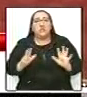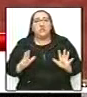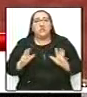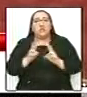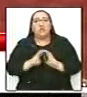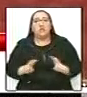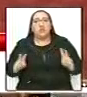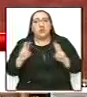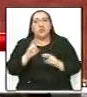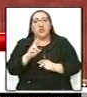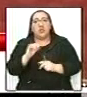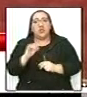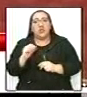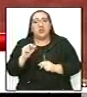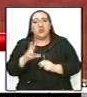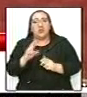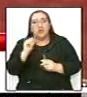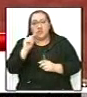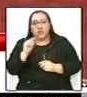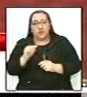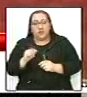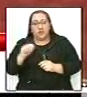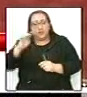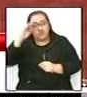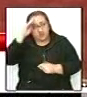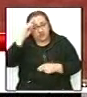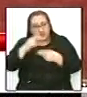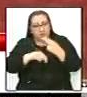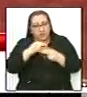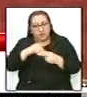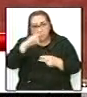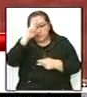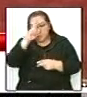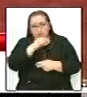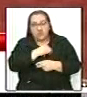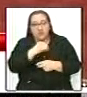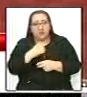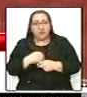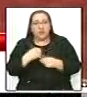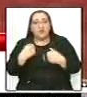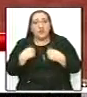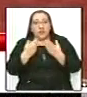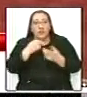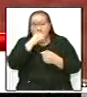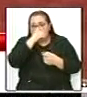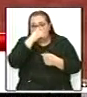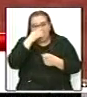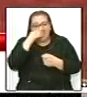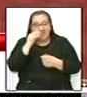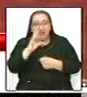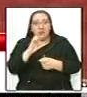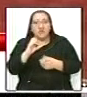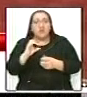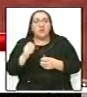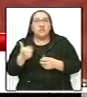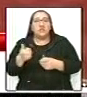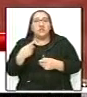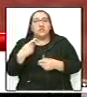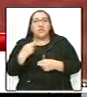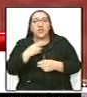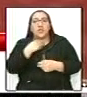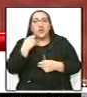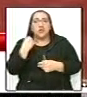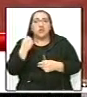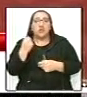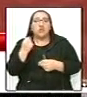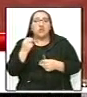riesgo, 3 puntos suspensivos. La Policía Nacional del Perú y el Ministerio deben remitir la ficha de valoración del riesgo al juzgado